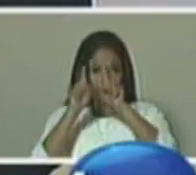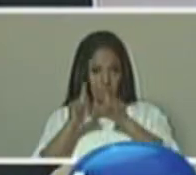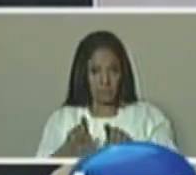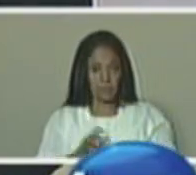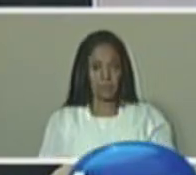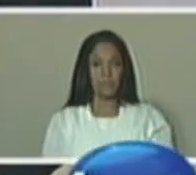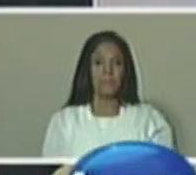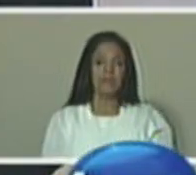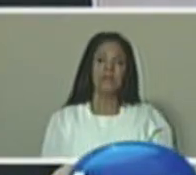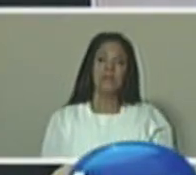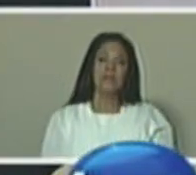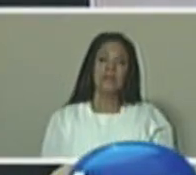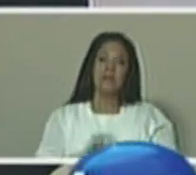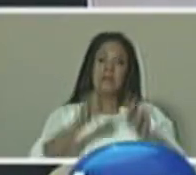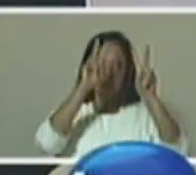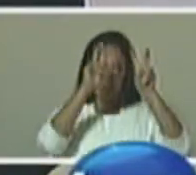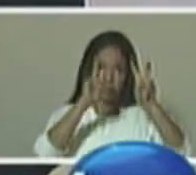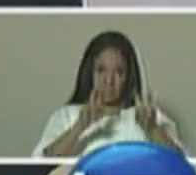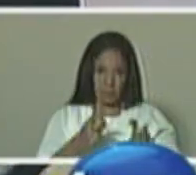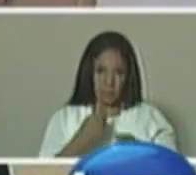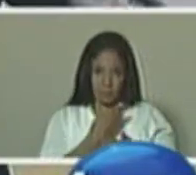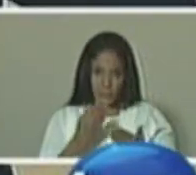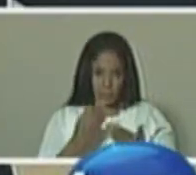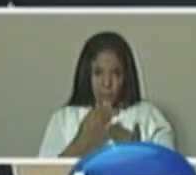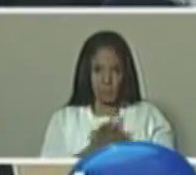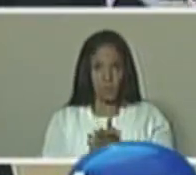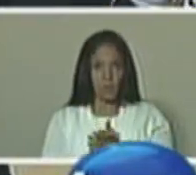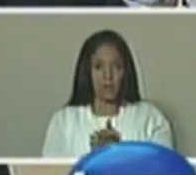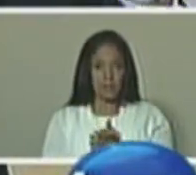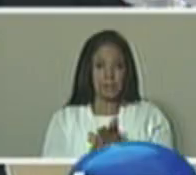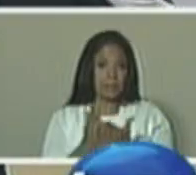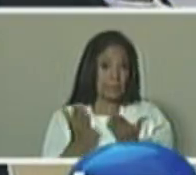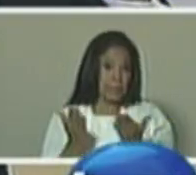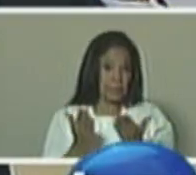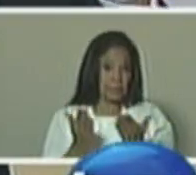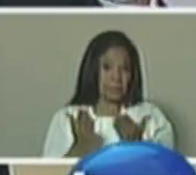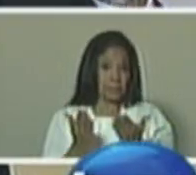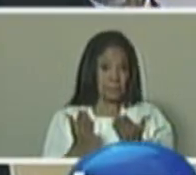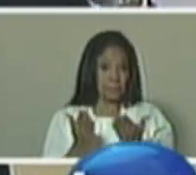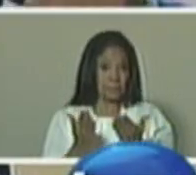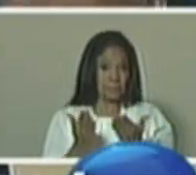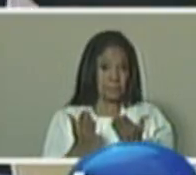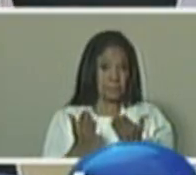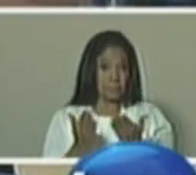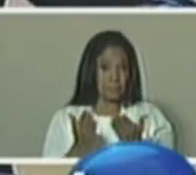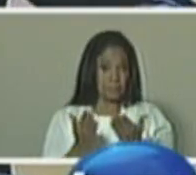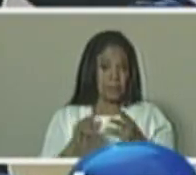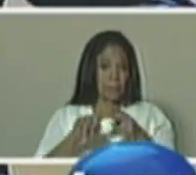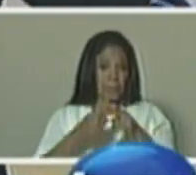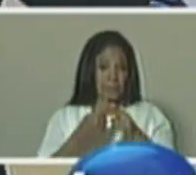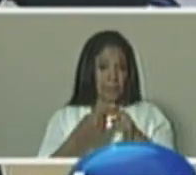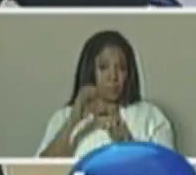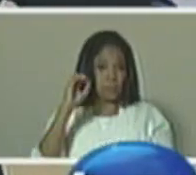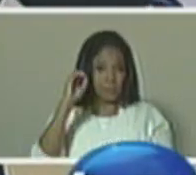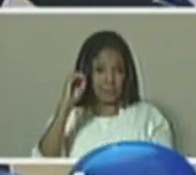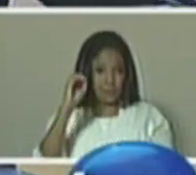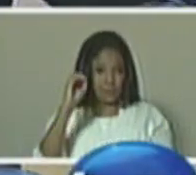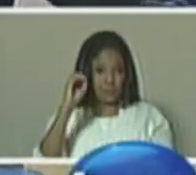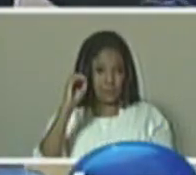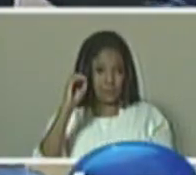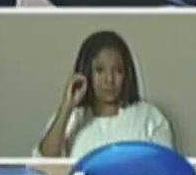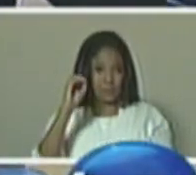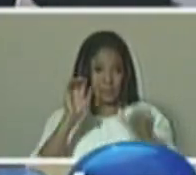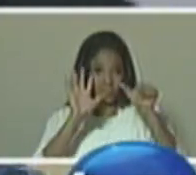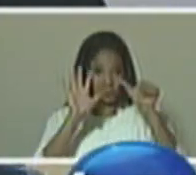evaluar los miembros del jurado sin tener en cuenta el puntaje anterior. O sea que están comenzando nuevamente frescos